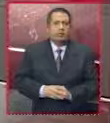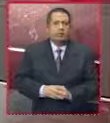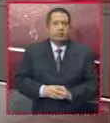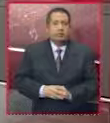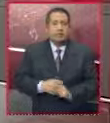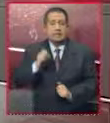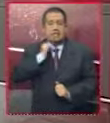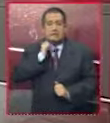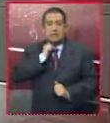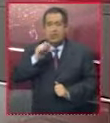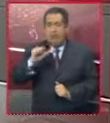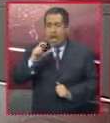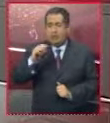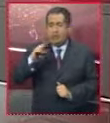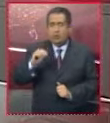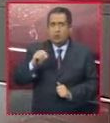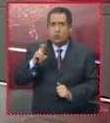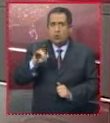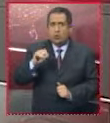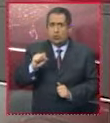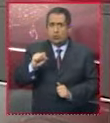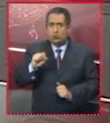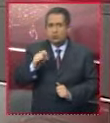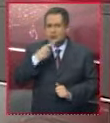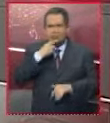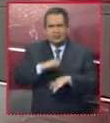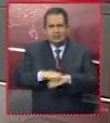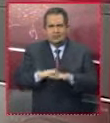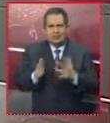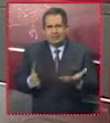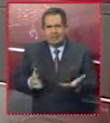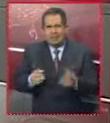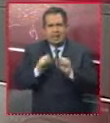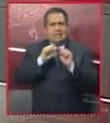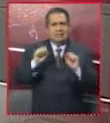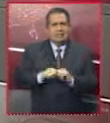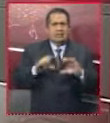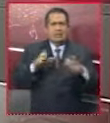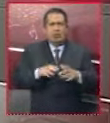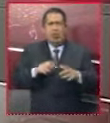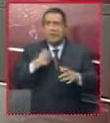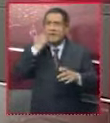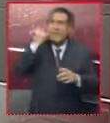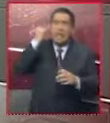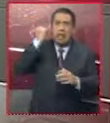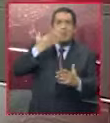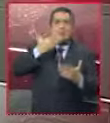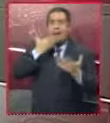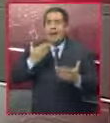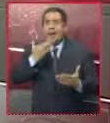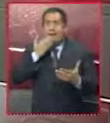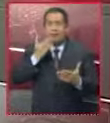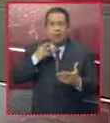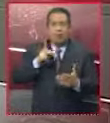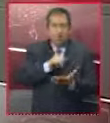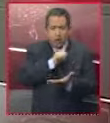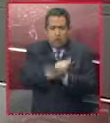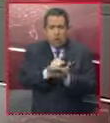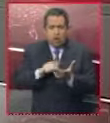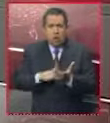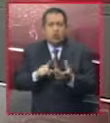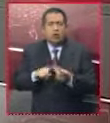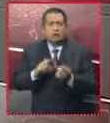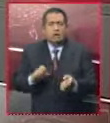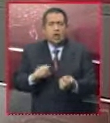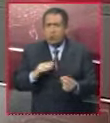Bueno, el senador Armando Ríos Peter criticó que el sistema institucional tiene muy buenos deseos, así lo dijo, pero no hay una ley que aterrice los objetivos. Por